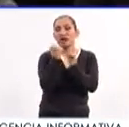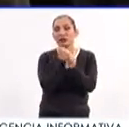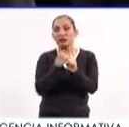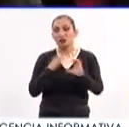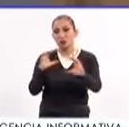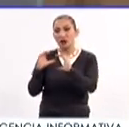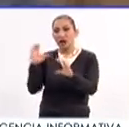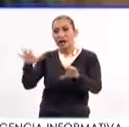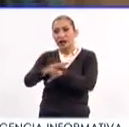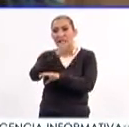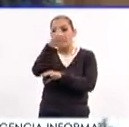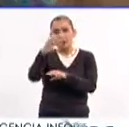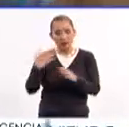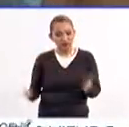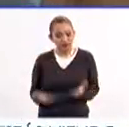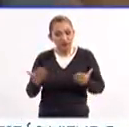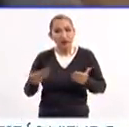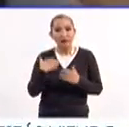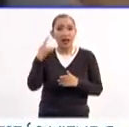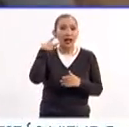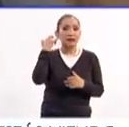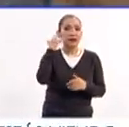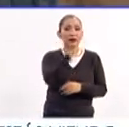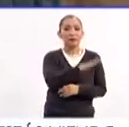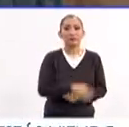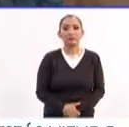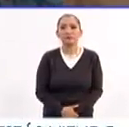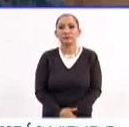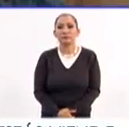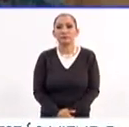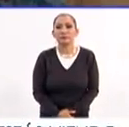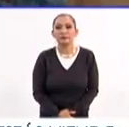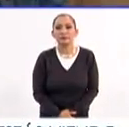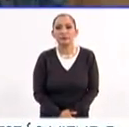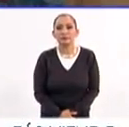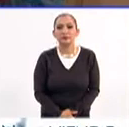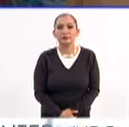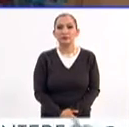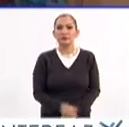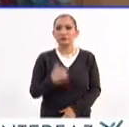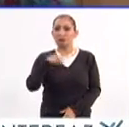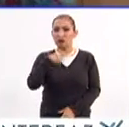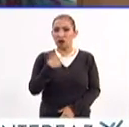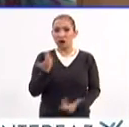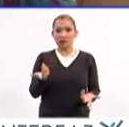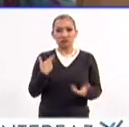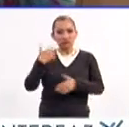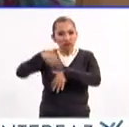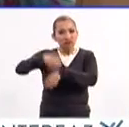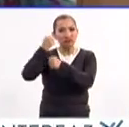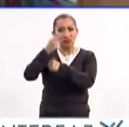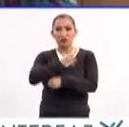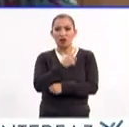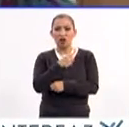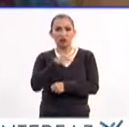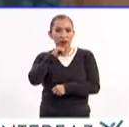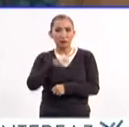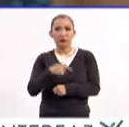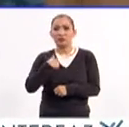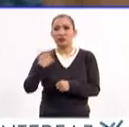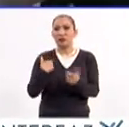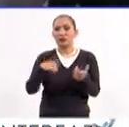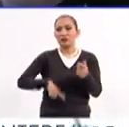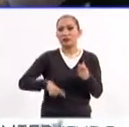está participando con gran entusiasmo desde California. I'm like a lone striker in my state since there's not really many other people who do it